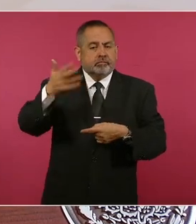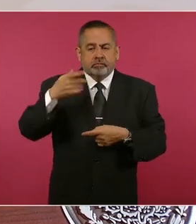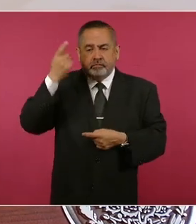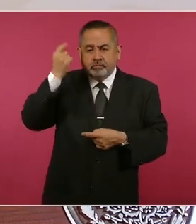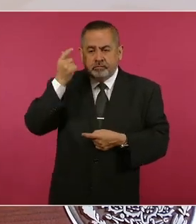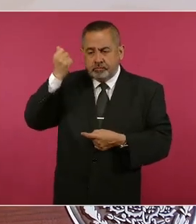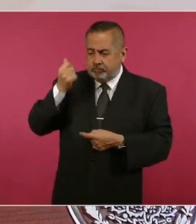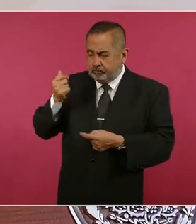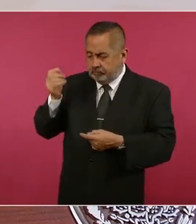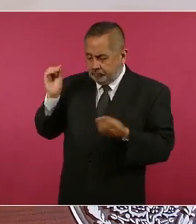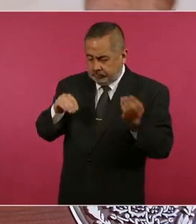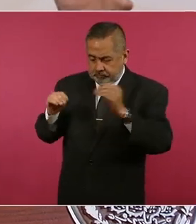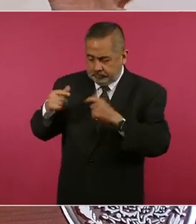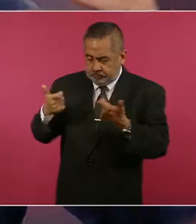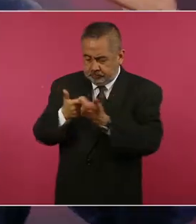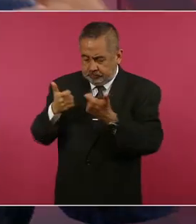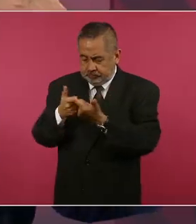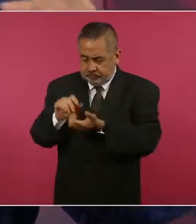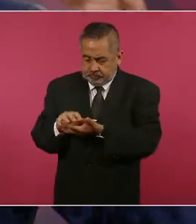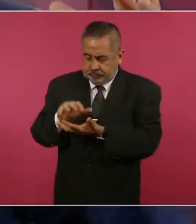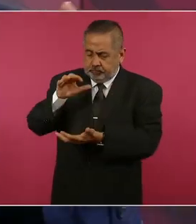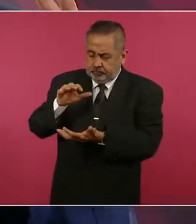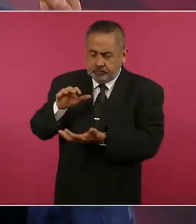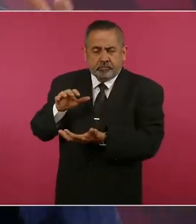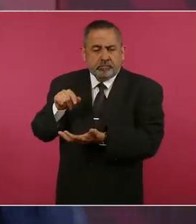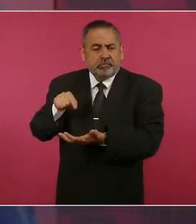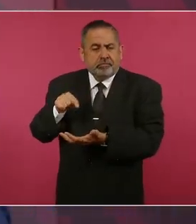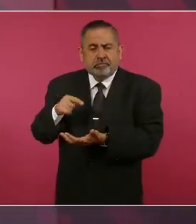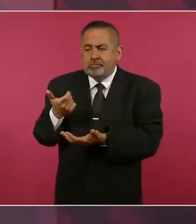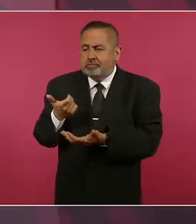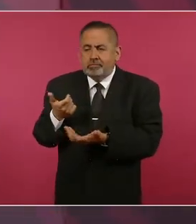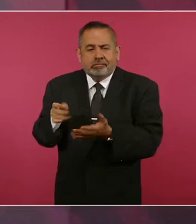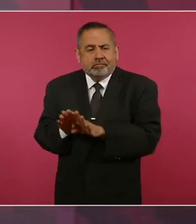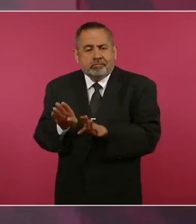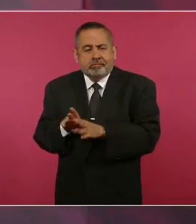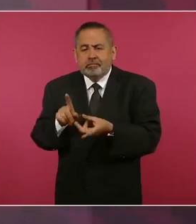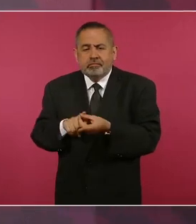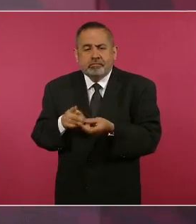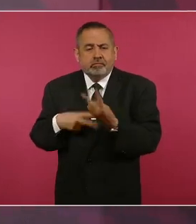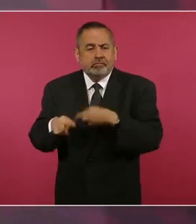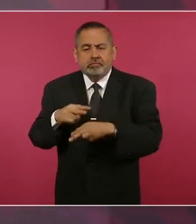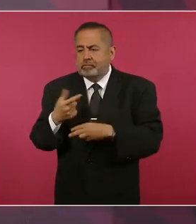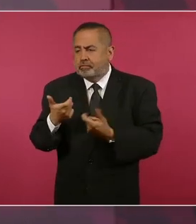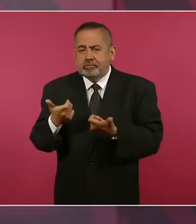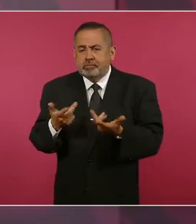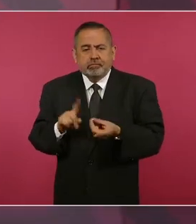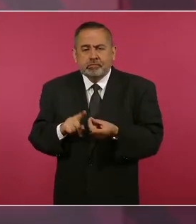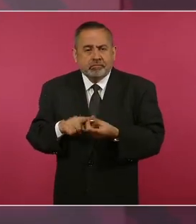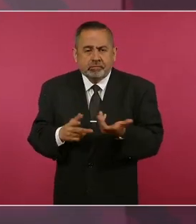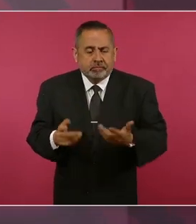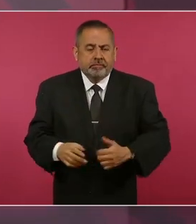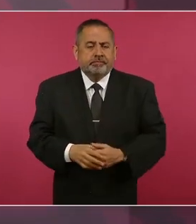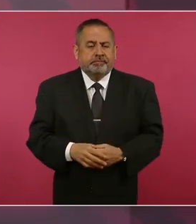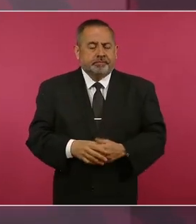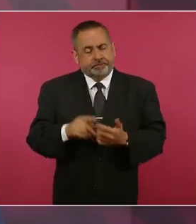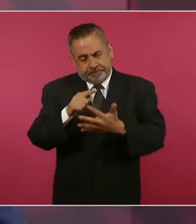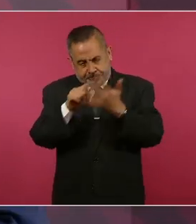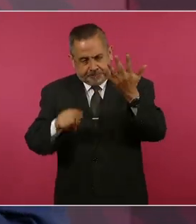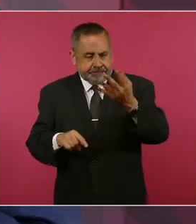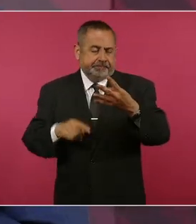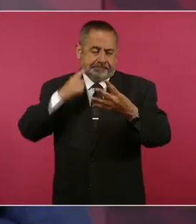Solidarias? Tiene varias fuentes de financiamiento. Por un